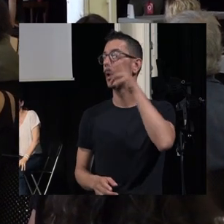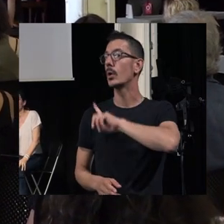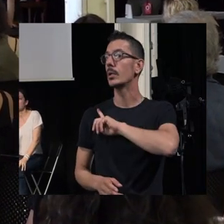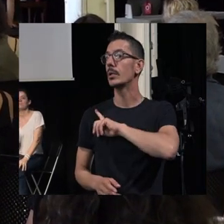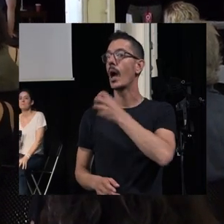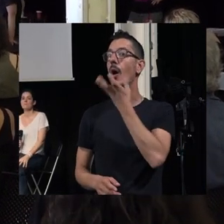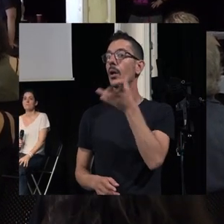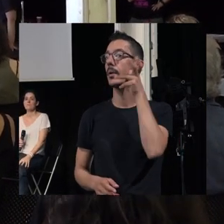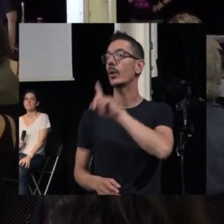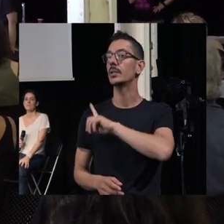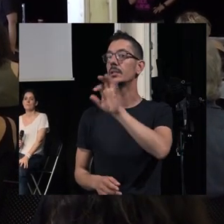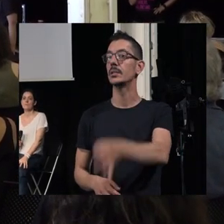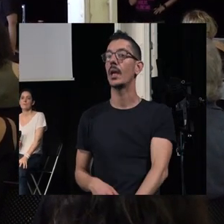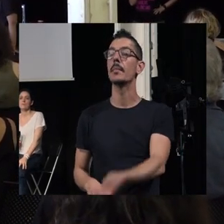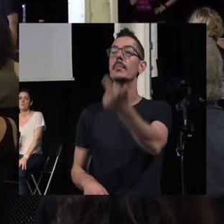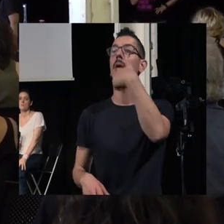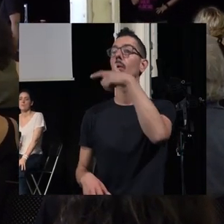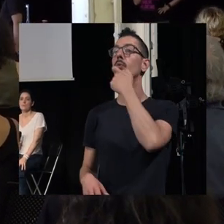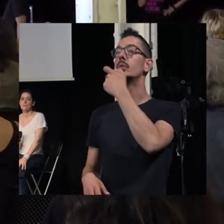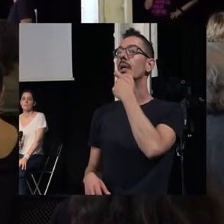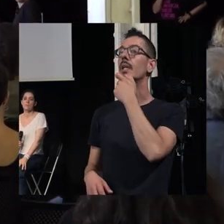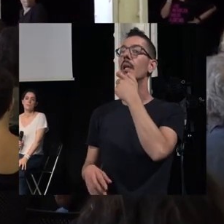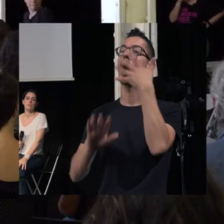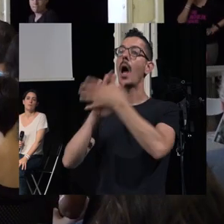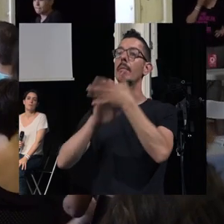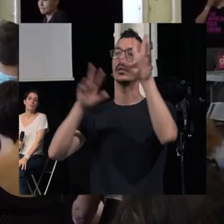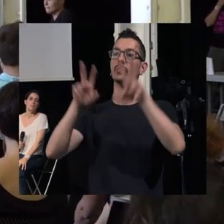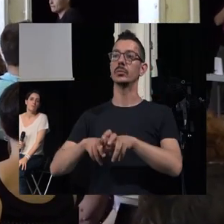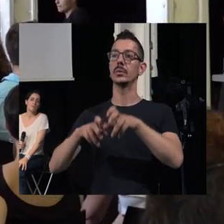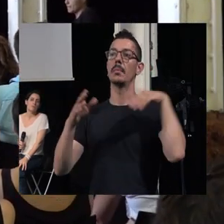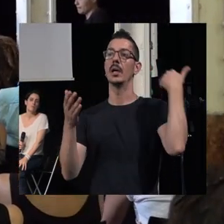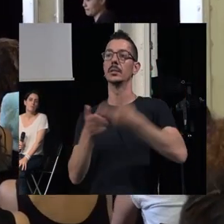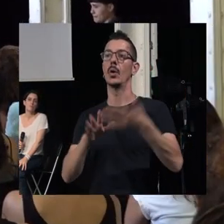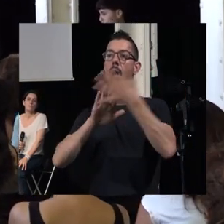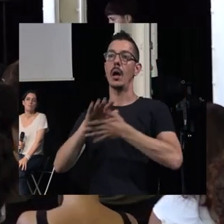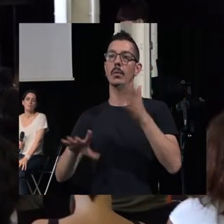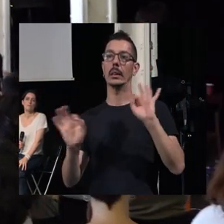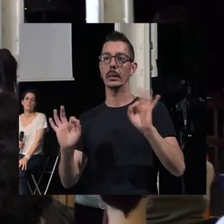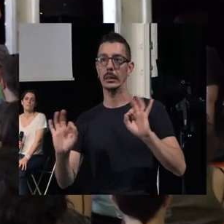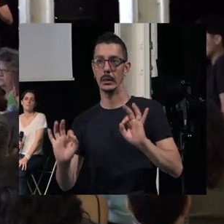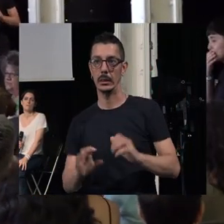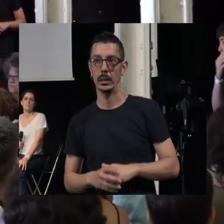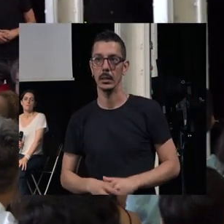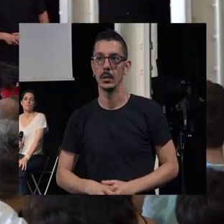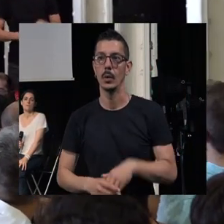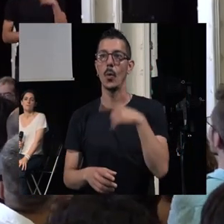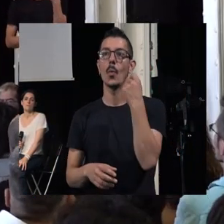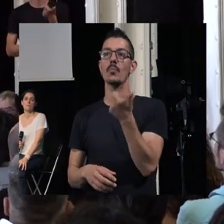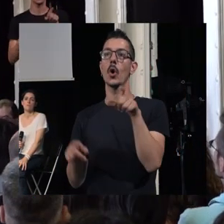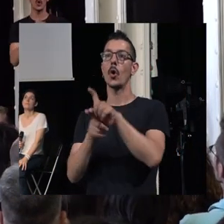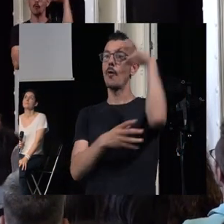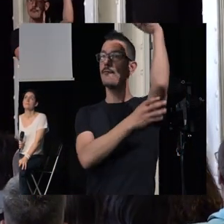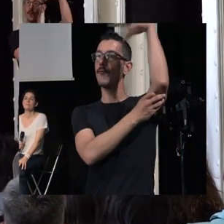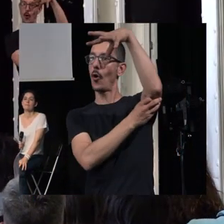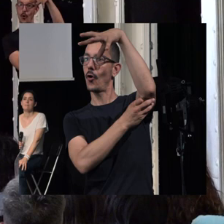No sé, oye, ahora sí. A mí me gustaría poner sobre la mesa un tema al que no se ha hecho mención, pero para rebajar un poco el foco,